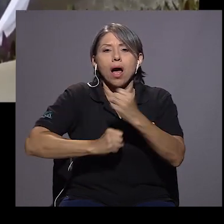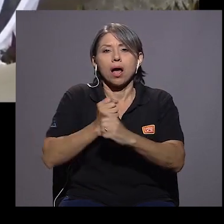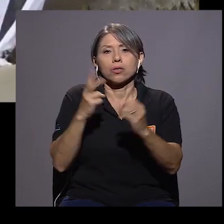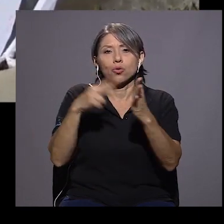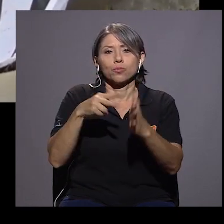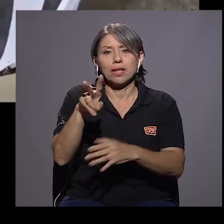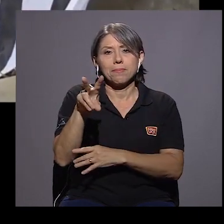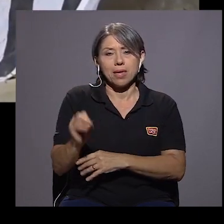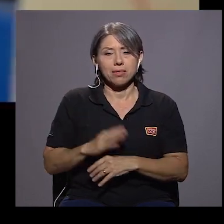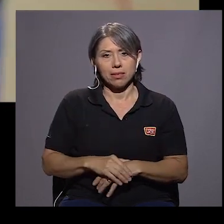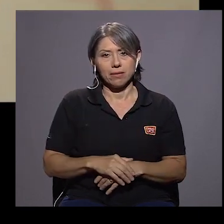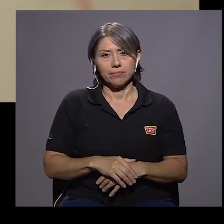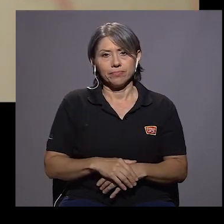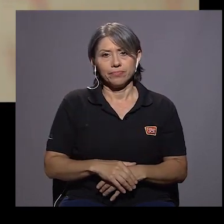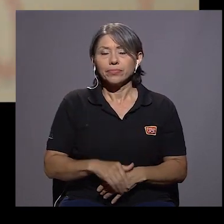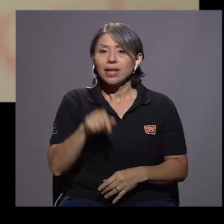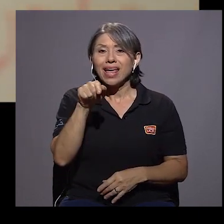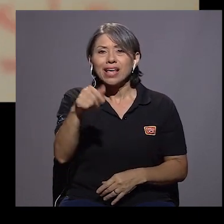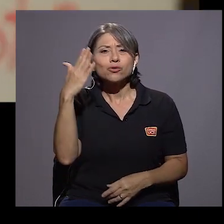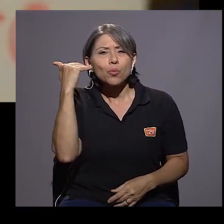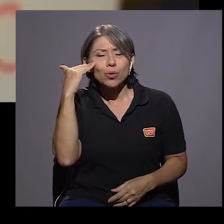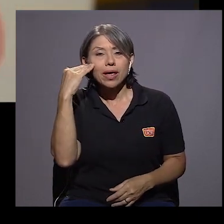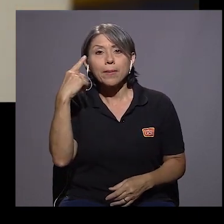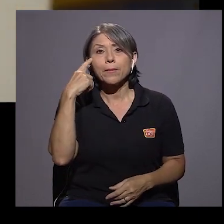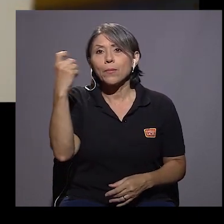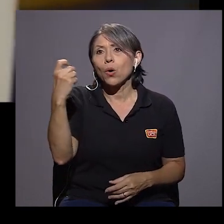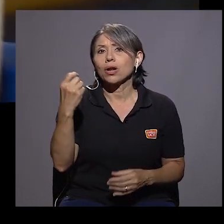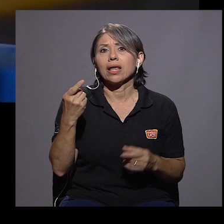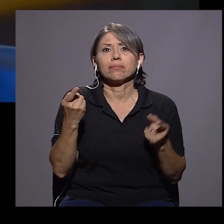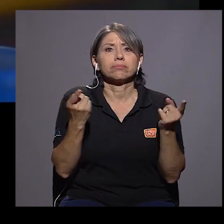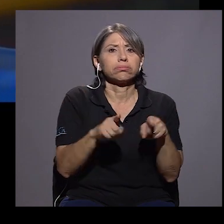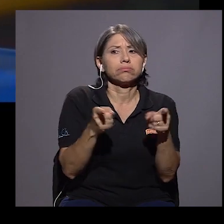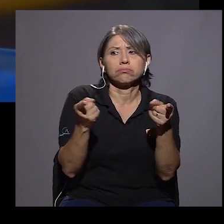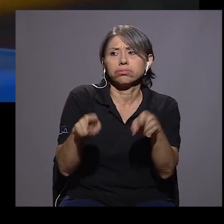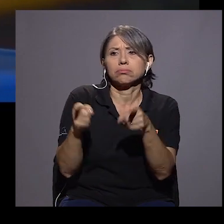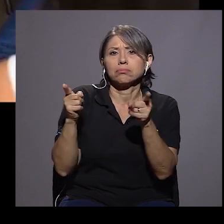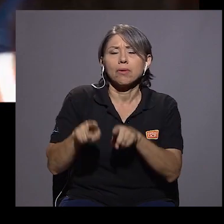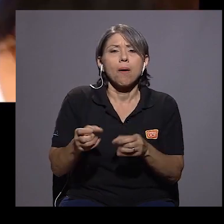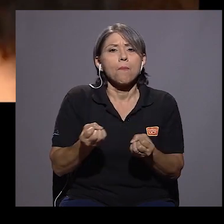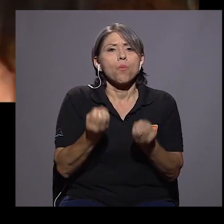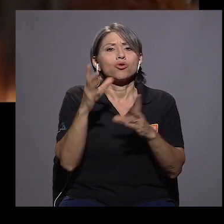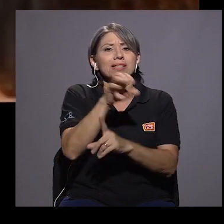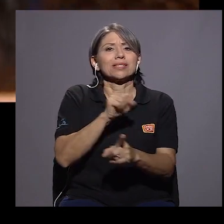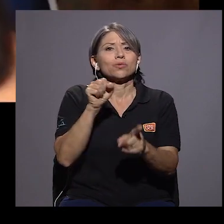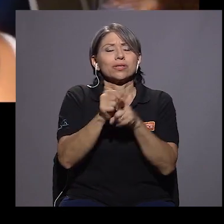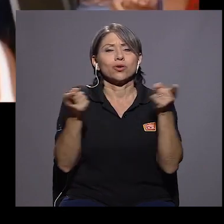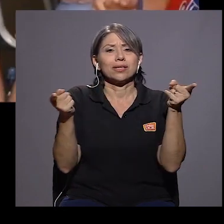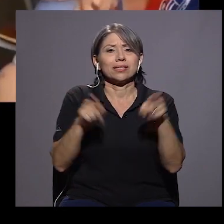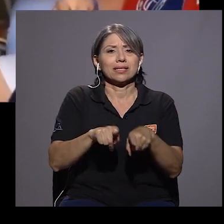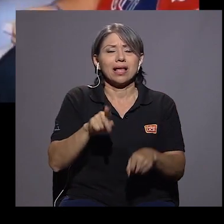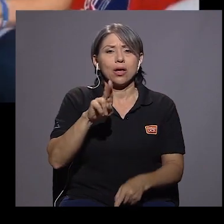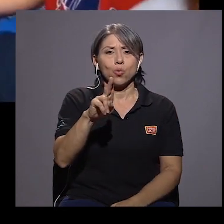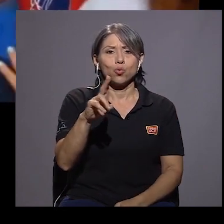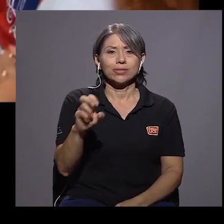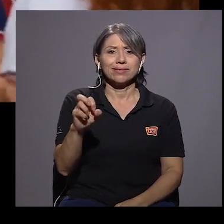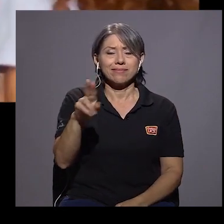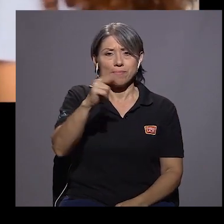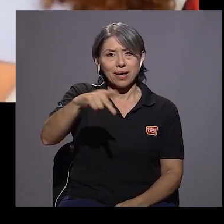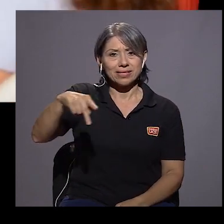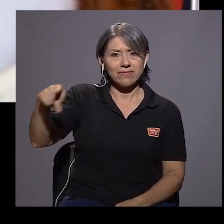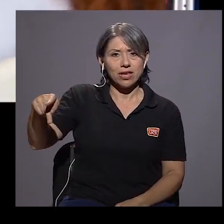2020. Esto se da debido a que se presentan muchos escenarios en lo que es la sede del